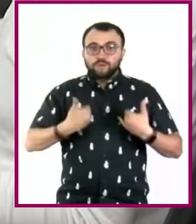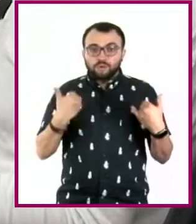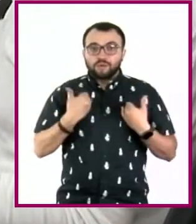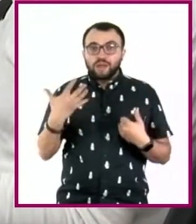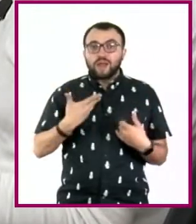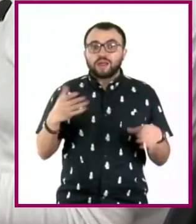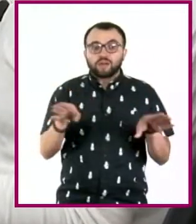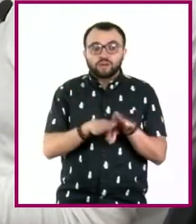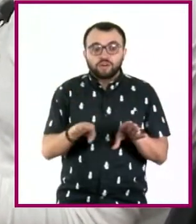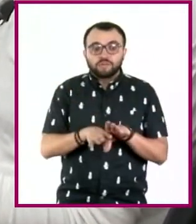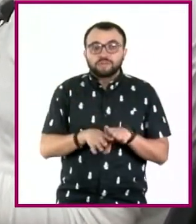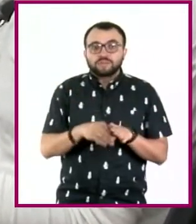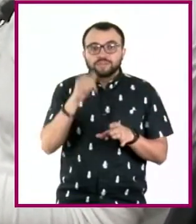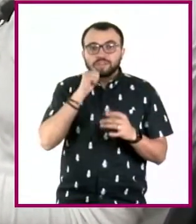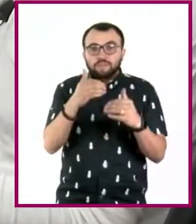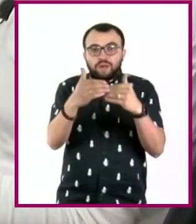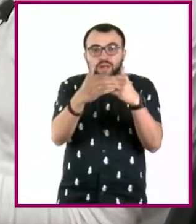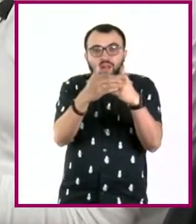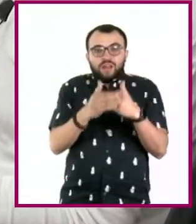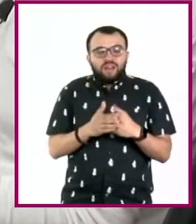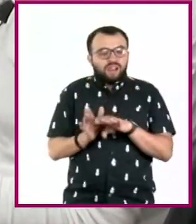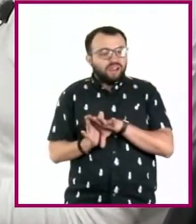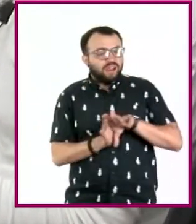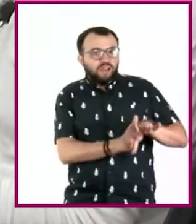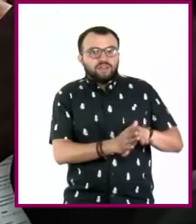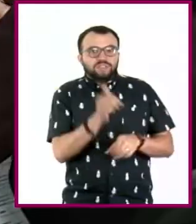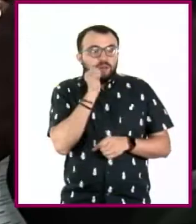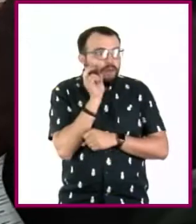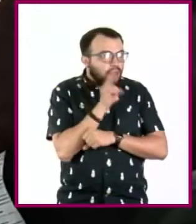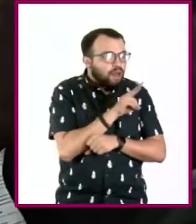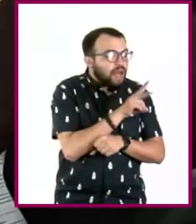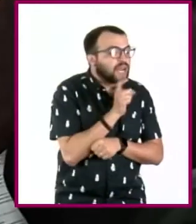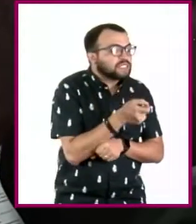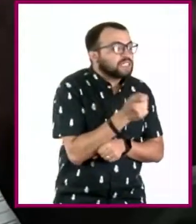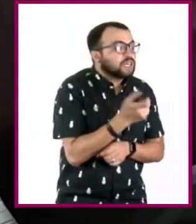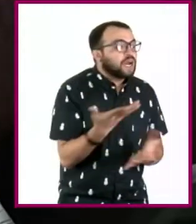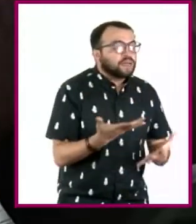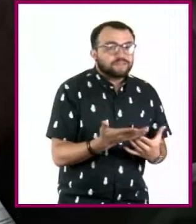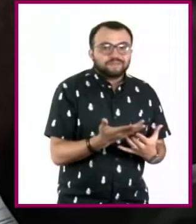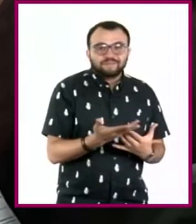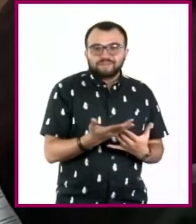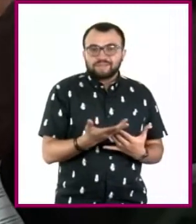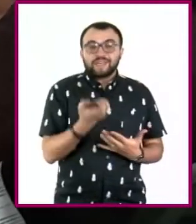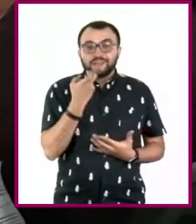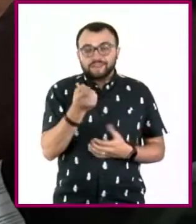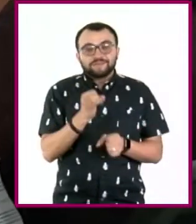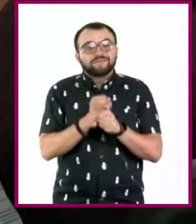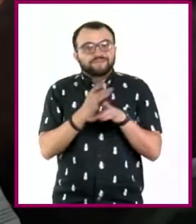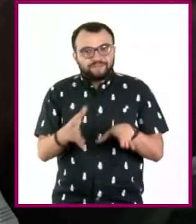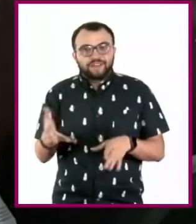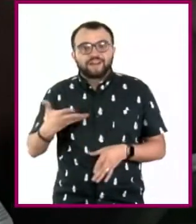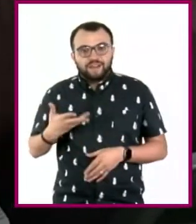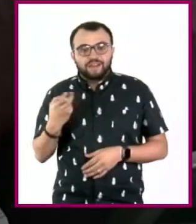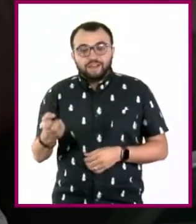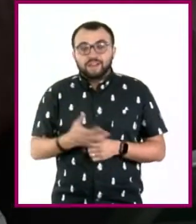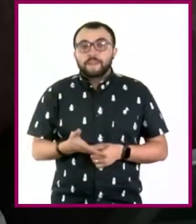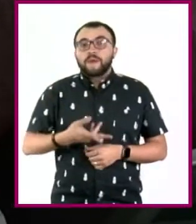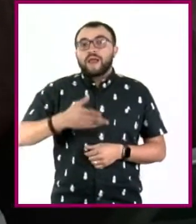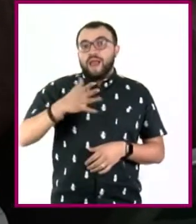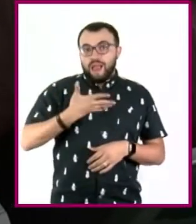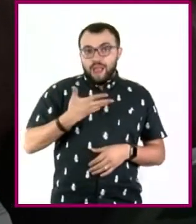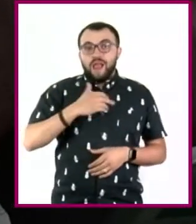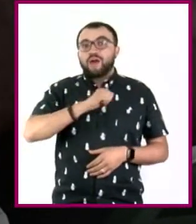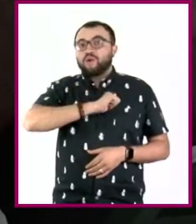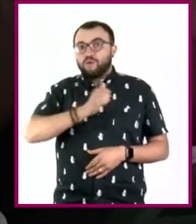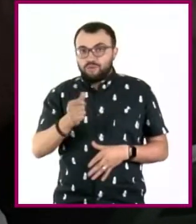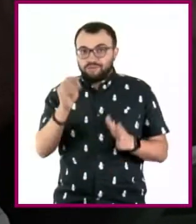estado constreñida, fiscalizada y relegada. Bueno, esa es parte de la info que tenemos, porque hay otros datos que